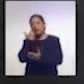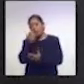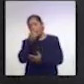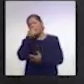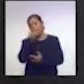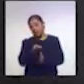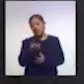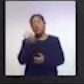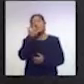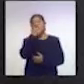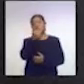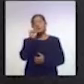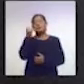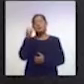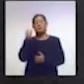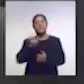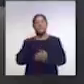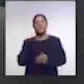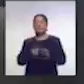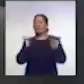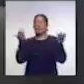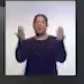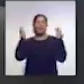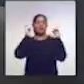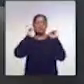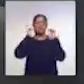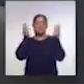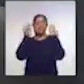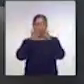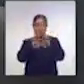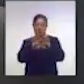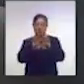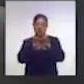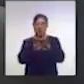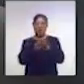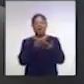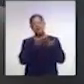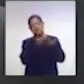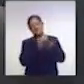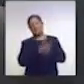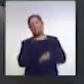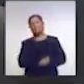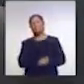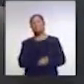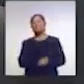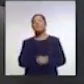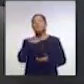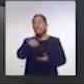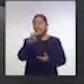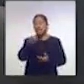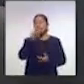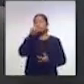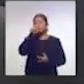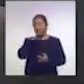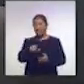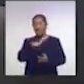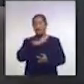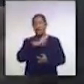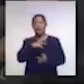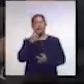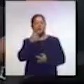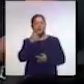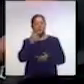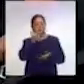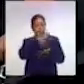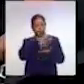el 6 de septiembre ya se cierra la convocatoria. Bien. Y esta convocatoria también considera dos filtros